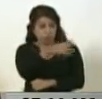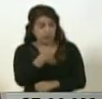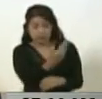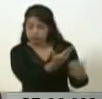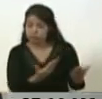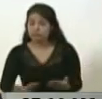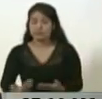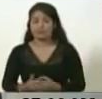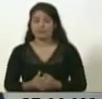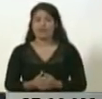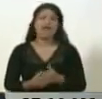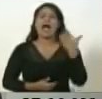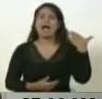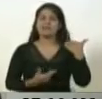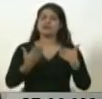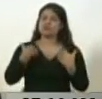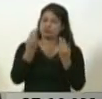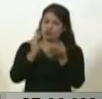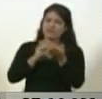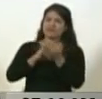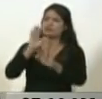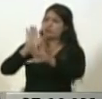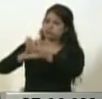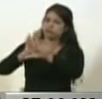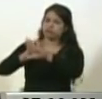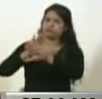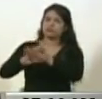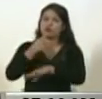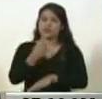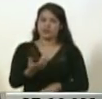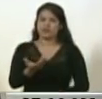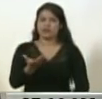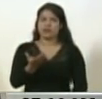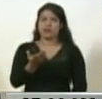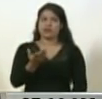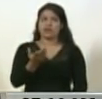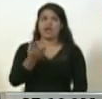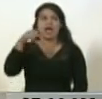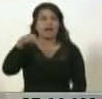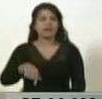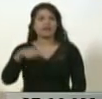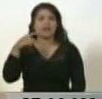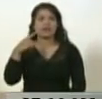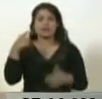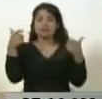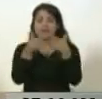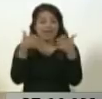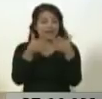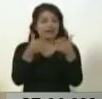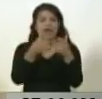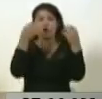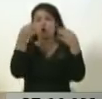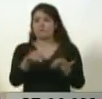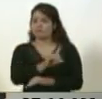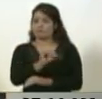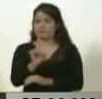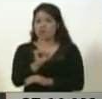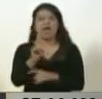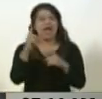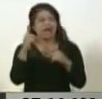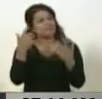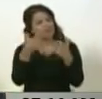distintas oportunidades y ocasiones, ha estado sometido a una guerra no convencional con distintas aristas,